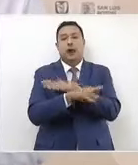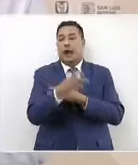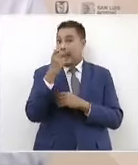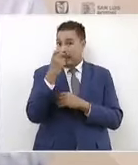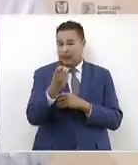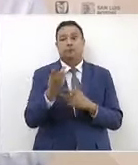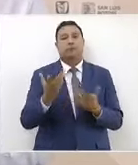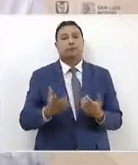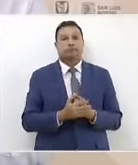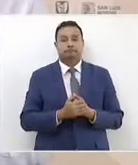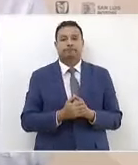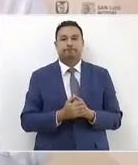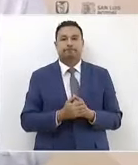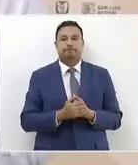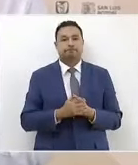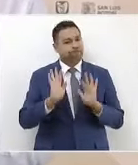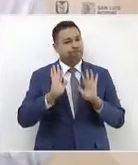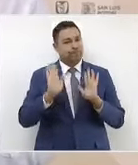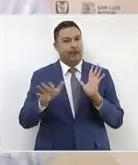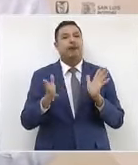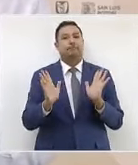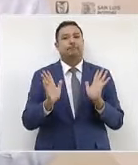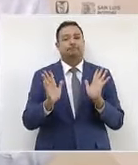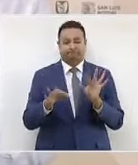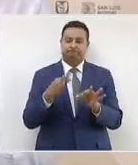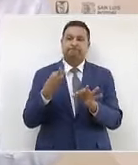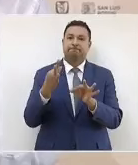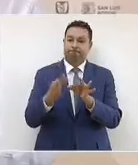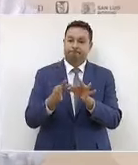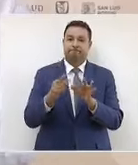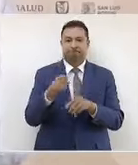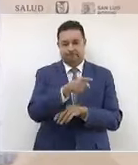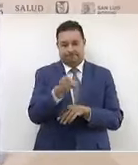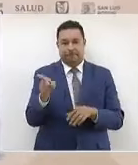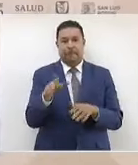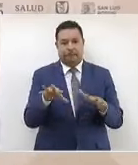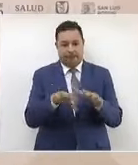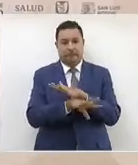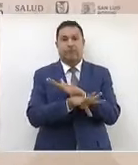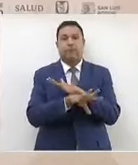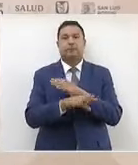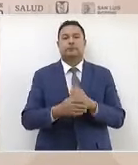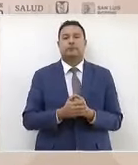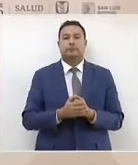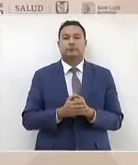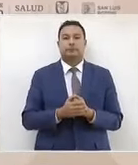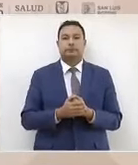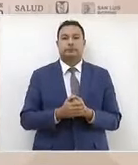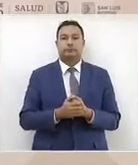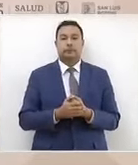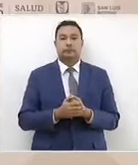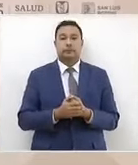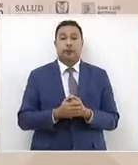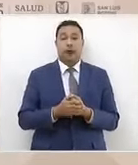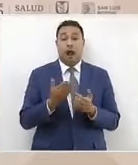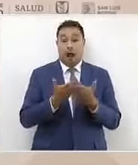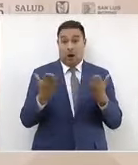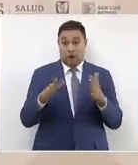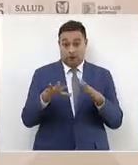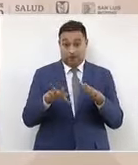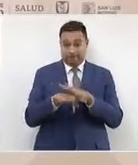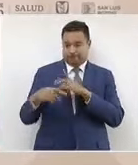ya se ha logrado. Y quienes van a